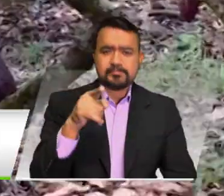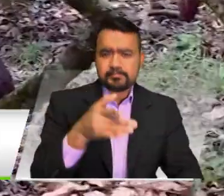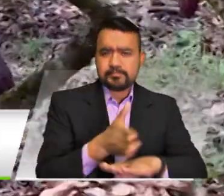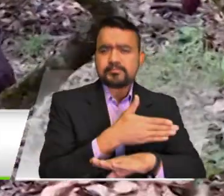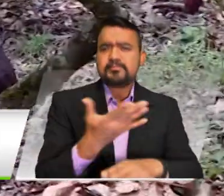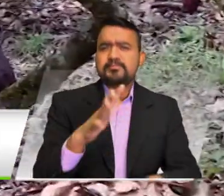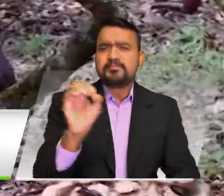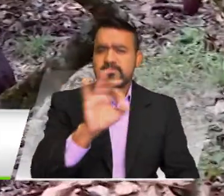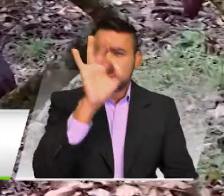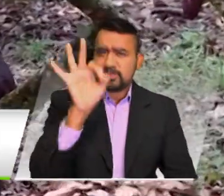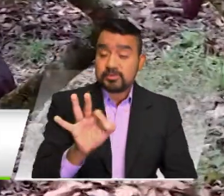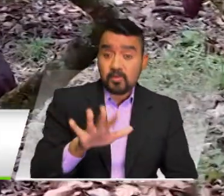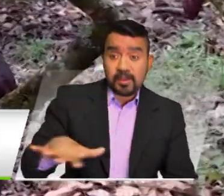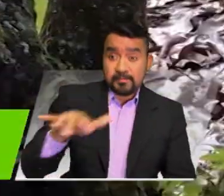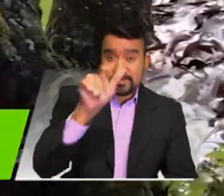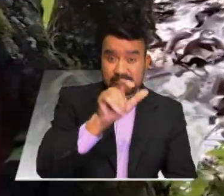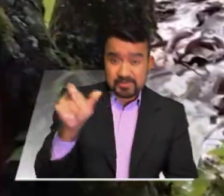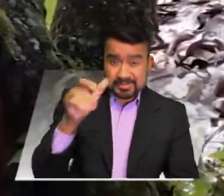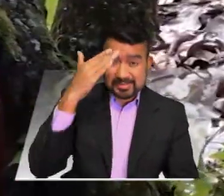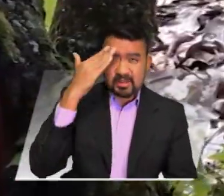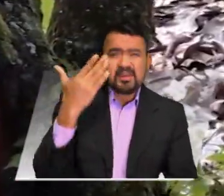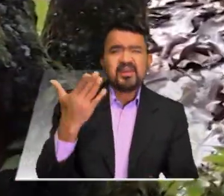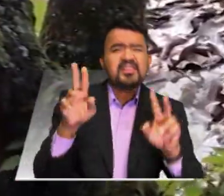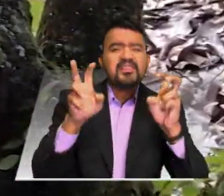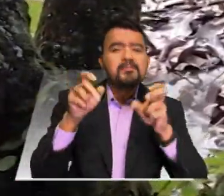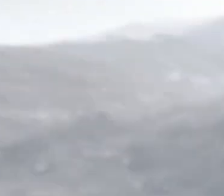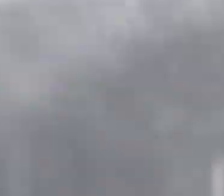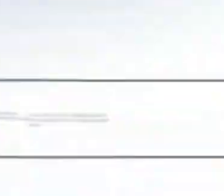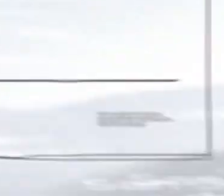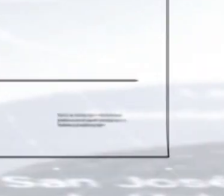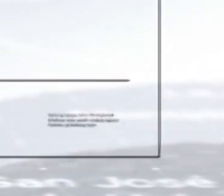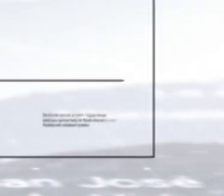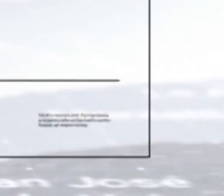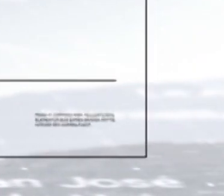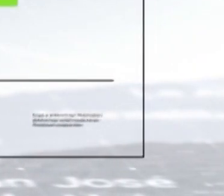población de san pedro de urabá tiene su sustento en la agricultura